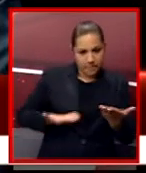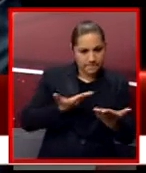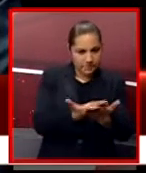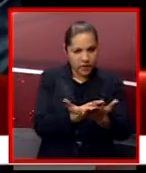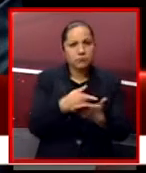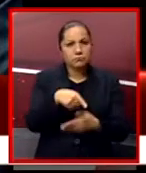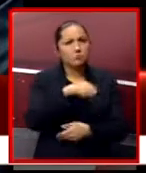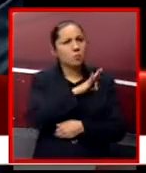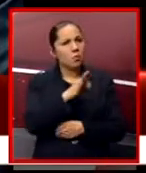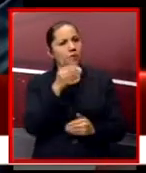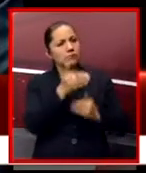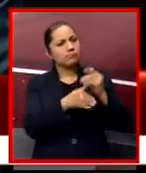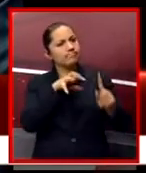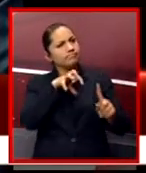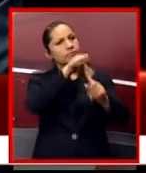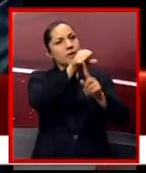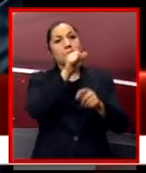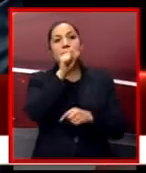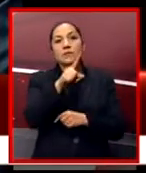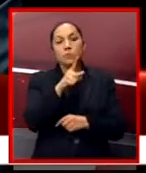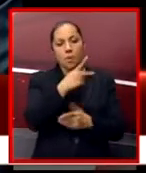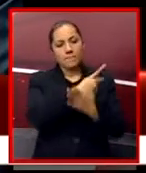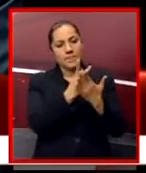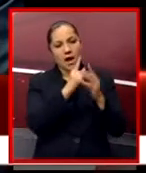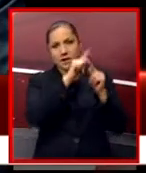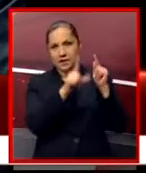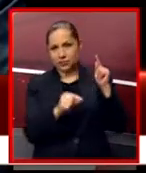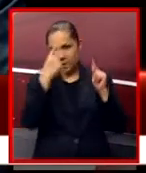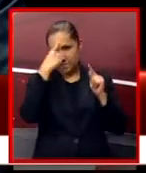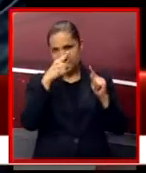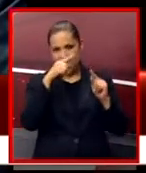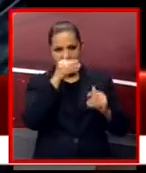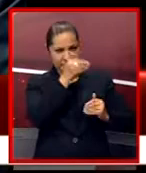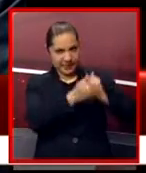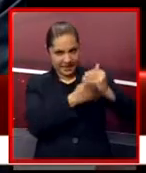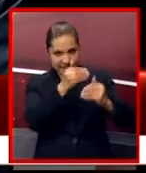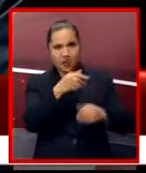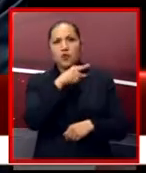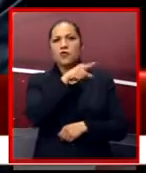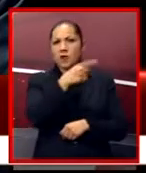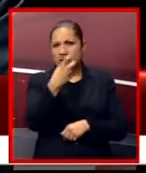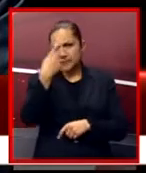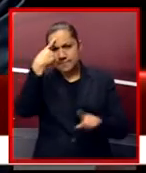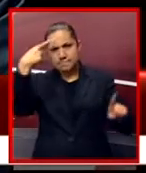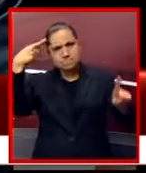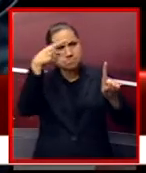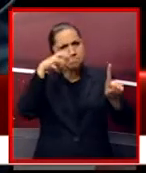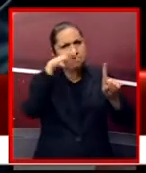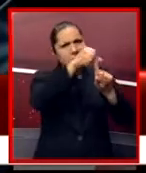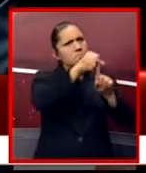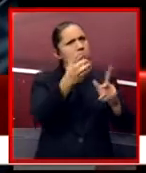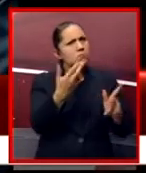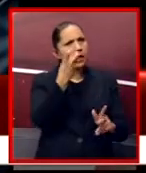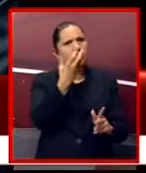y metas establecidas en el Plan Nacional de Desarrollo. Dijo que se envía un buen mensaje a los mercados